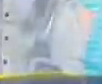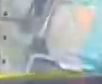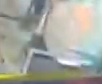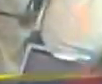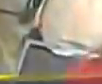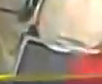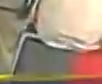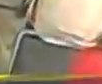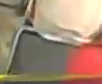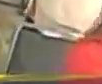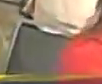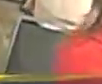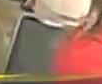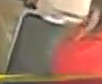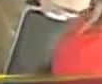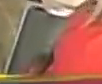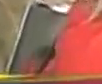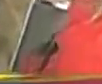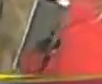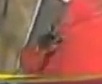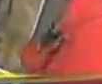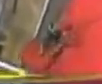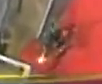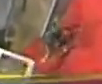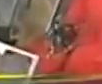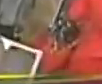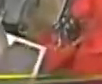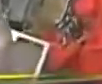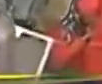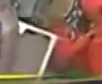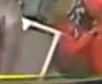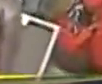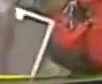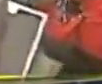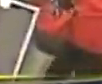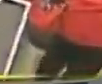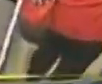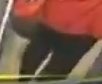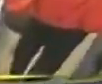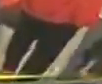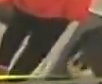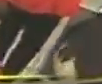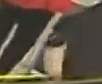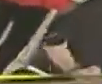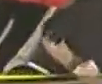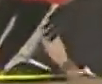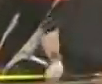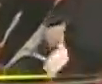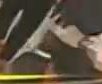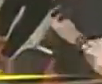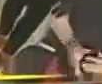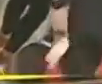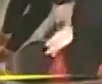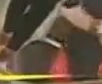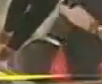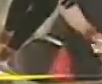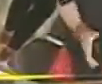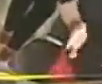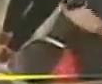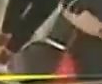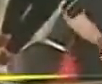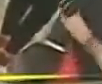2015 al 2020 de una Asamblea Nacional que fue protagonista de una clase política,